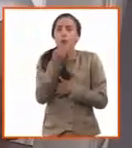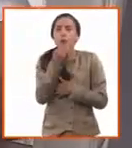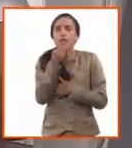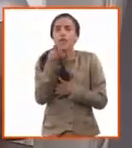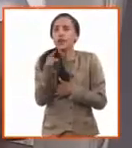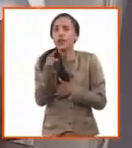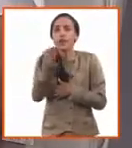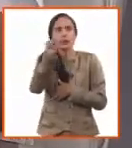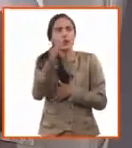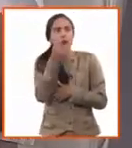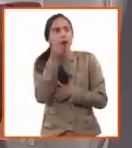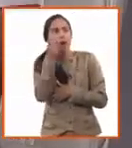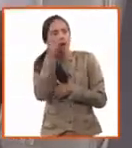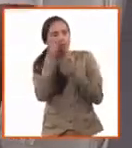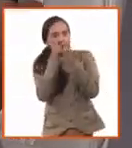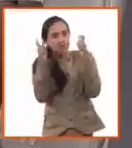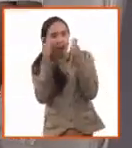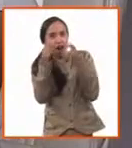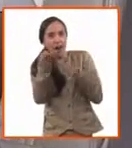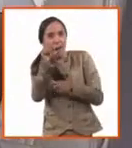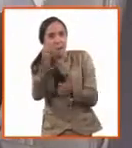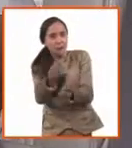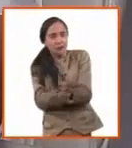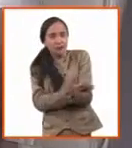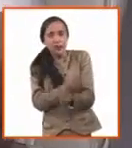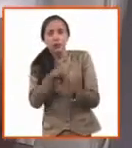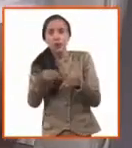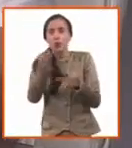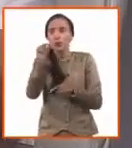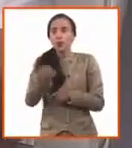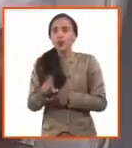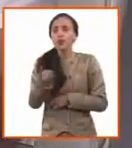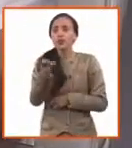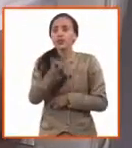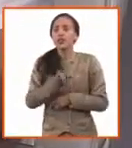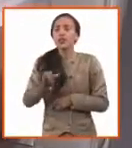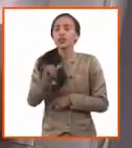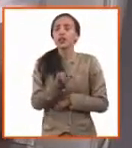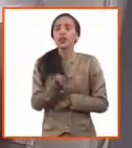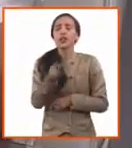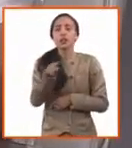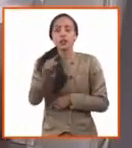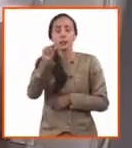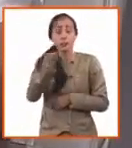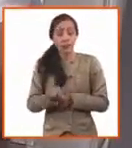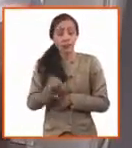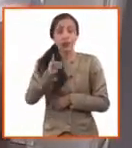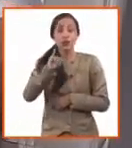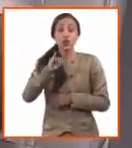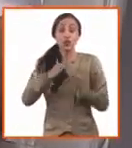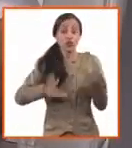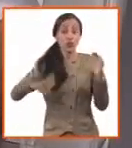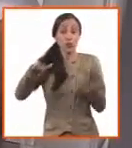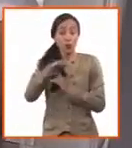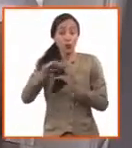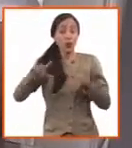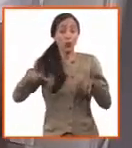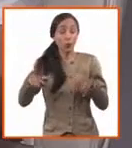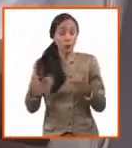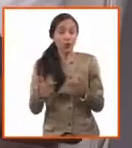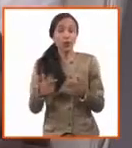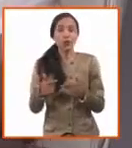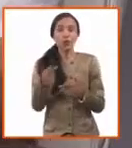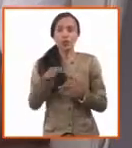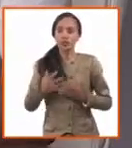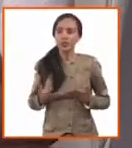persona más admirada porque podría ser el machetero millonario no hay que hablar sobre cumplido las metas y que se entregaba tanto a la